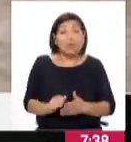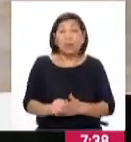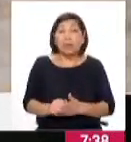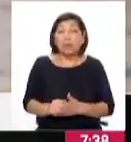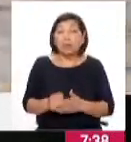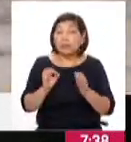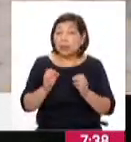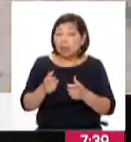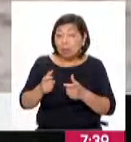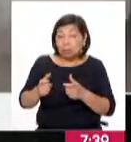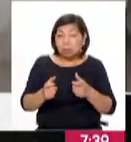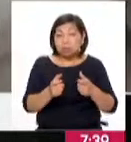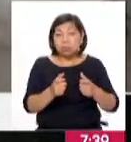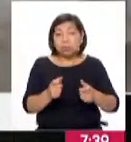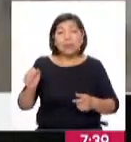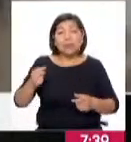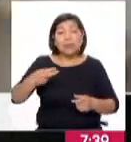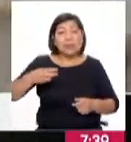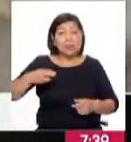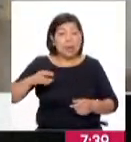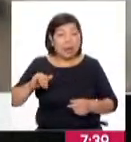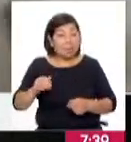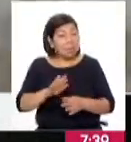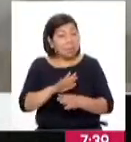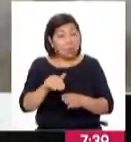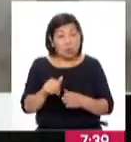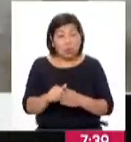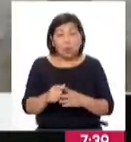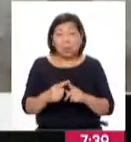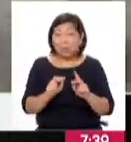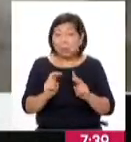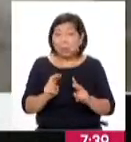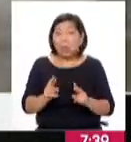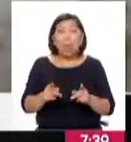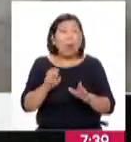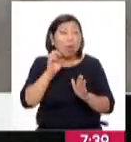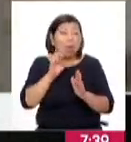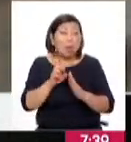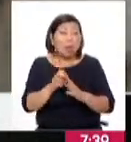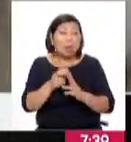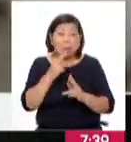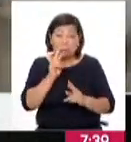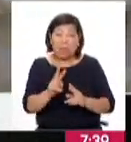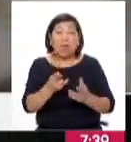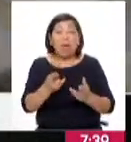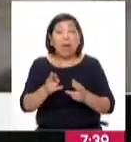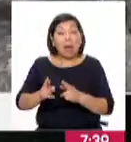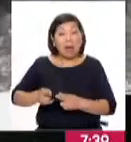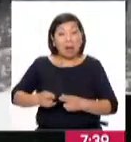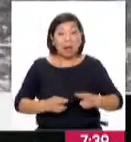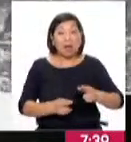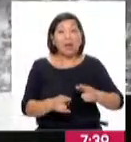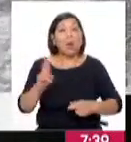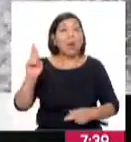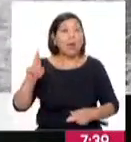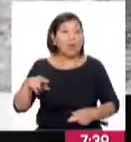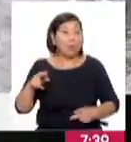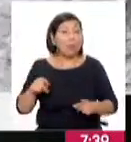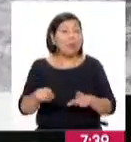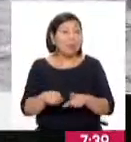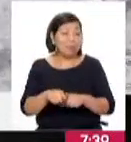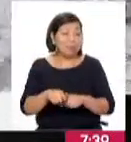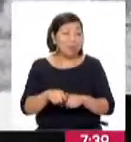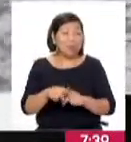monitoreando constantemente los caudales de todo el sector occidental incluye el rímac también no y bueno cuencas también del Norte del país